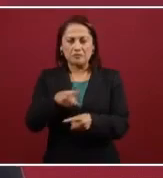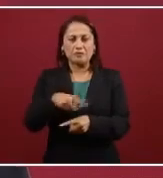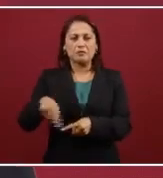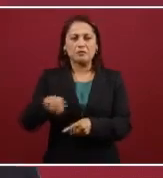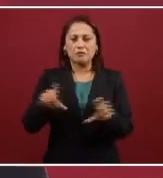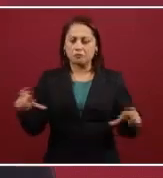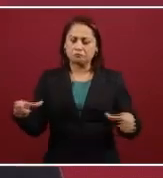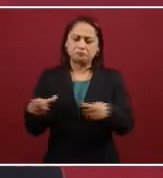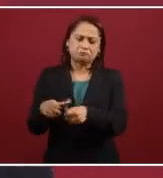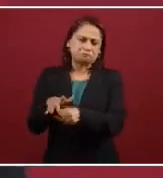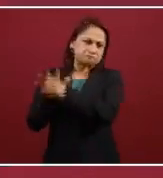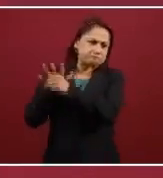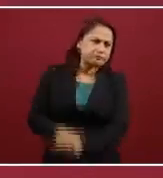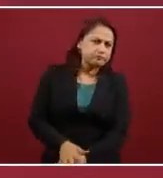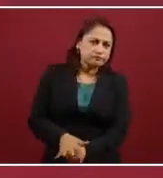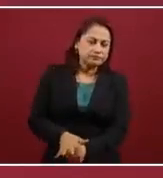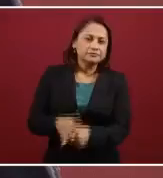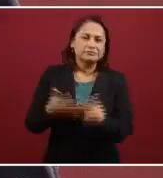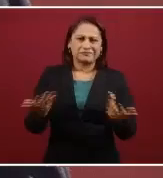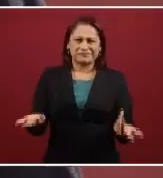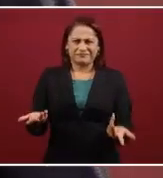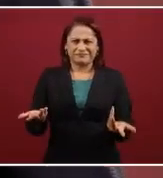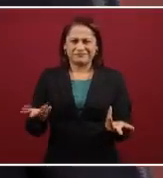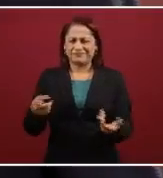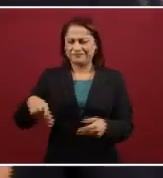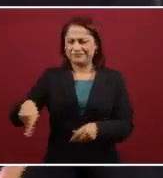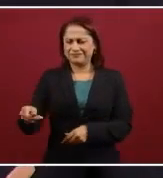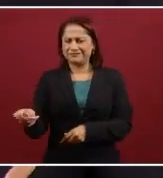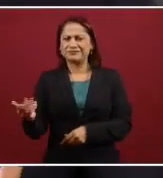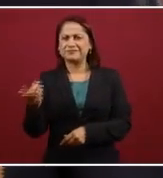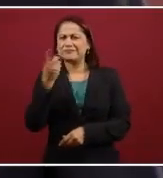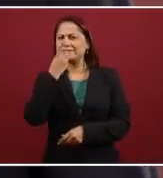como en un plan de desarrollo